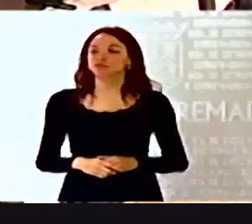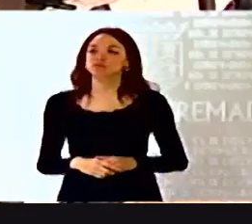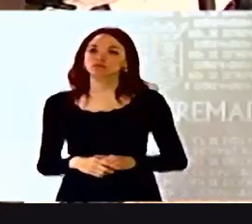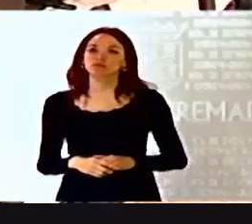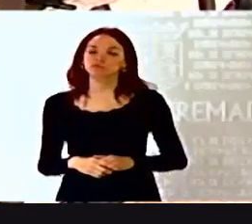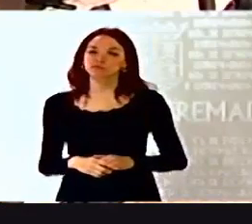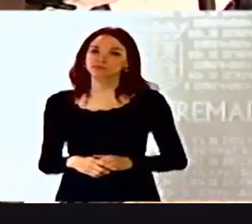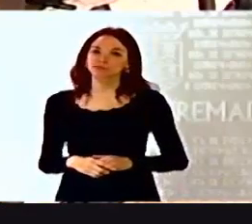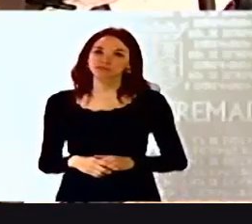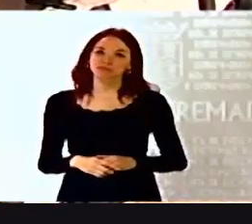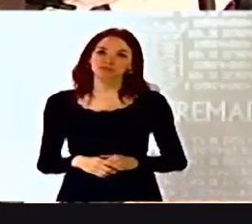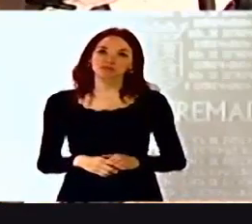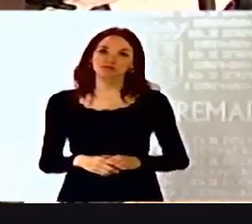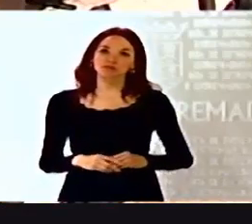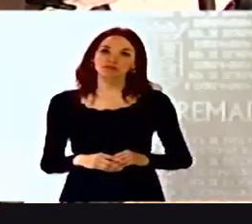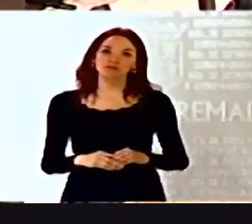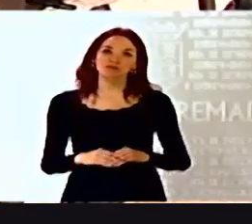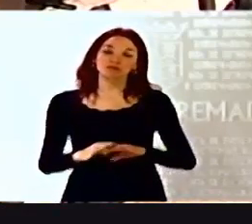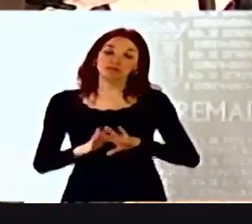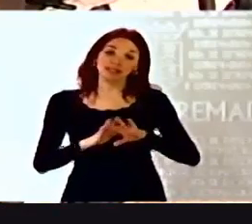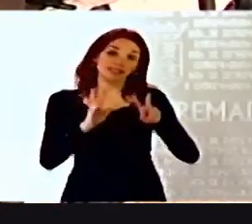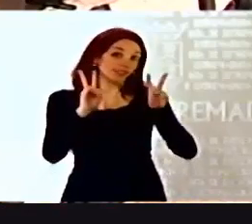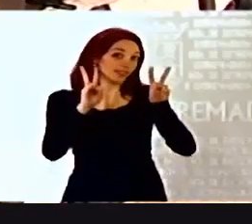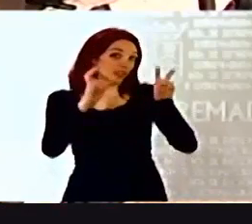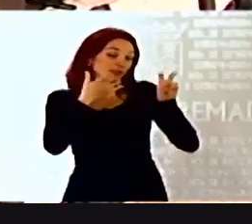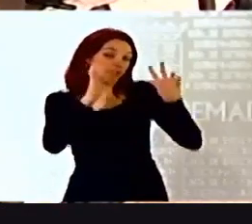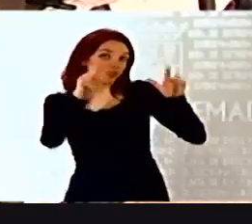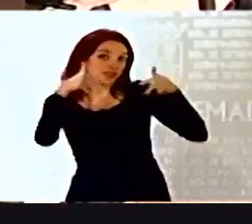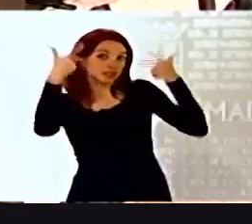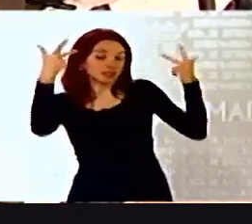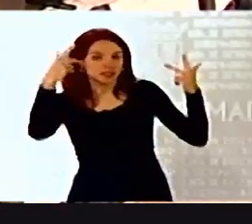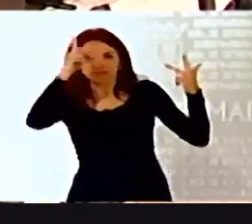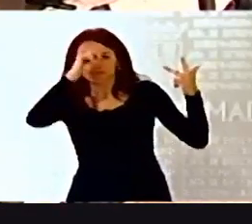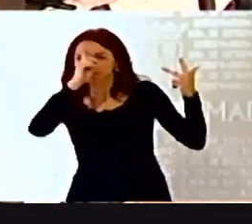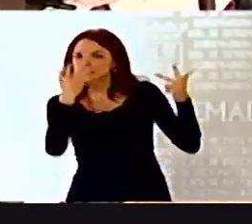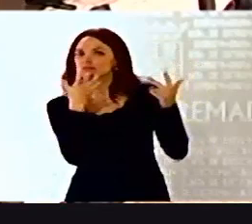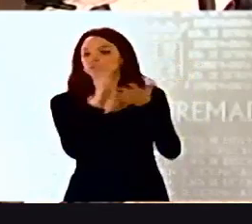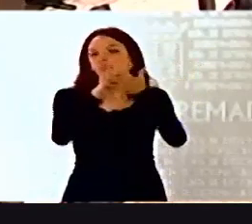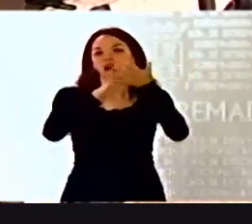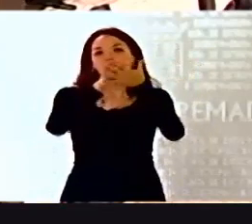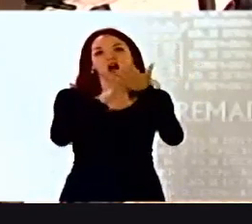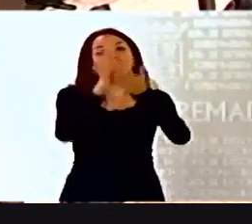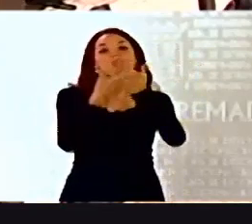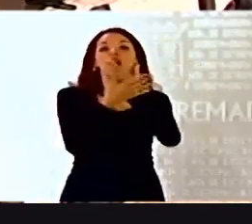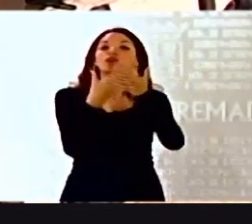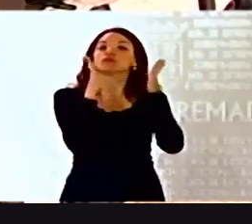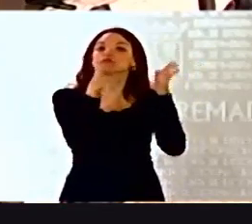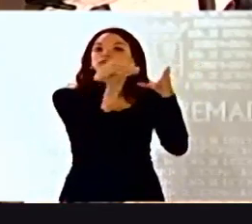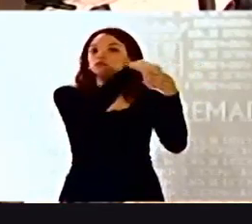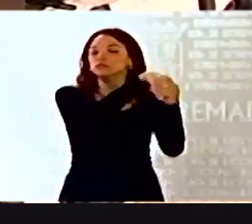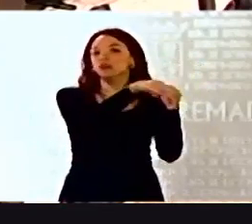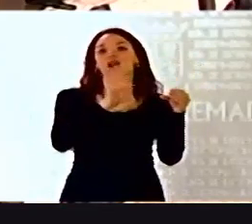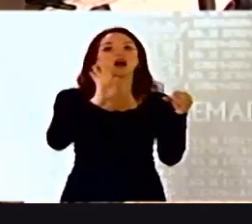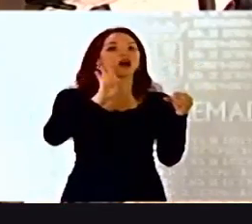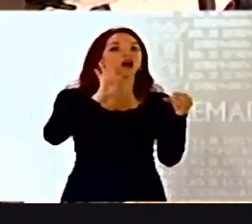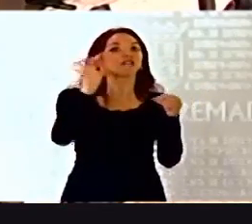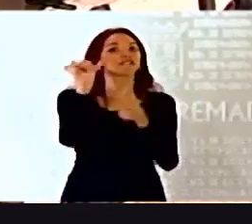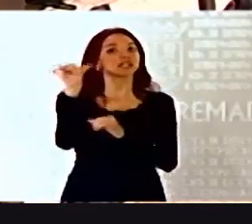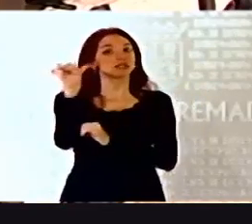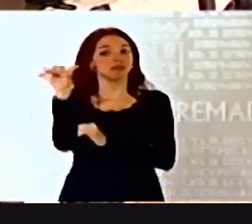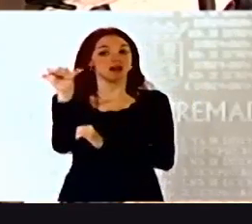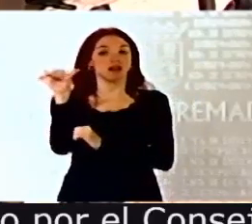No, ahora. Sobre otro asunto, si me permite, no sé si ha pasado por el Consejo de Gobierno ese anuncio que hizo durante el fin de semana con la